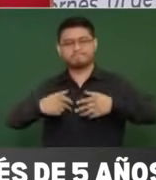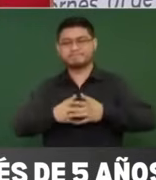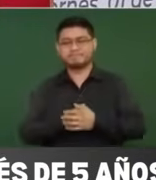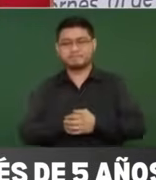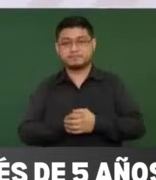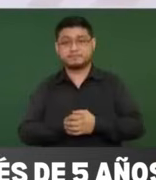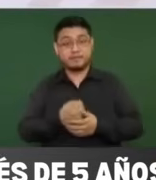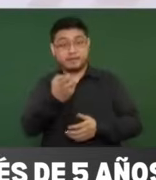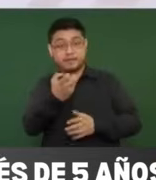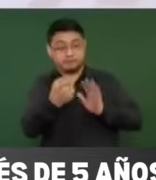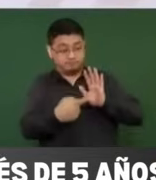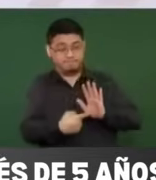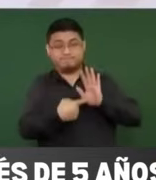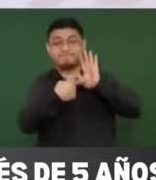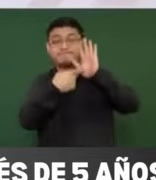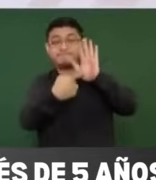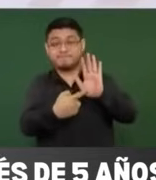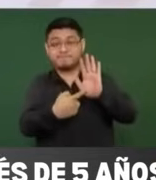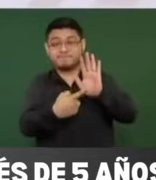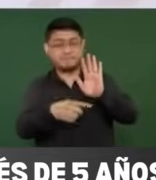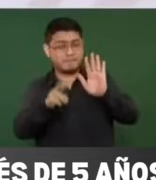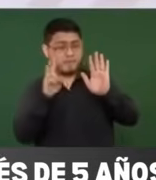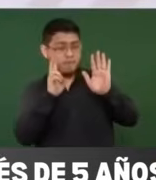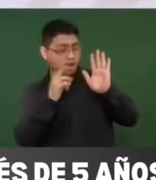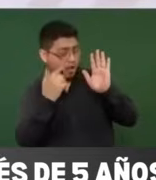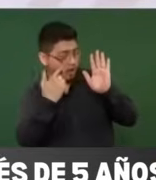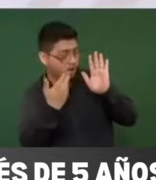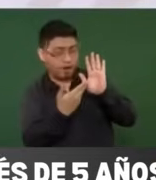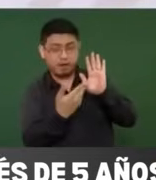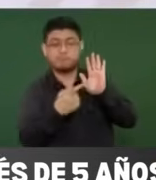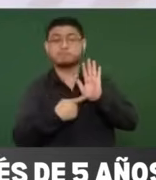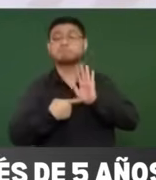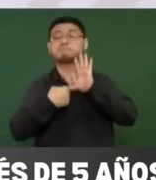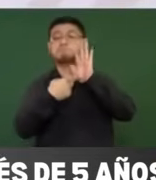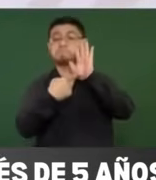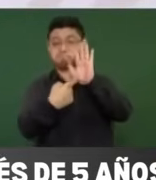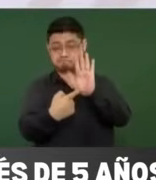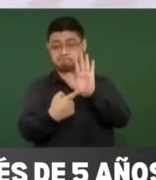estamos demostrando. Además,